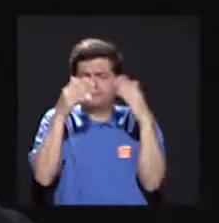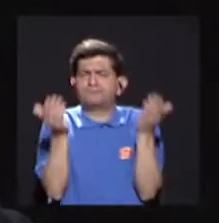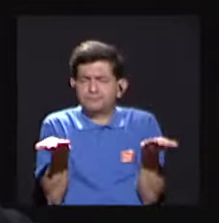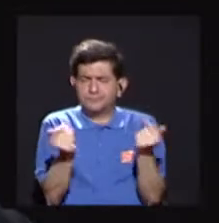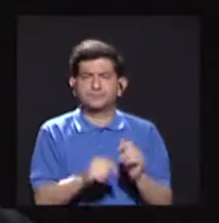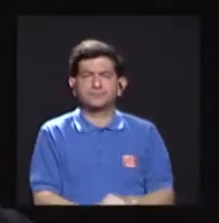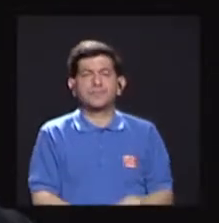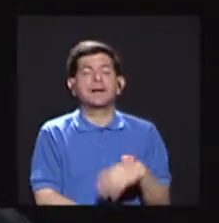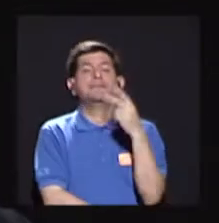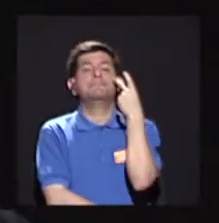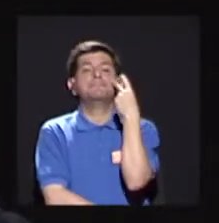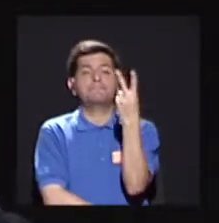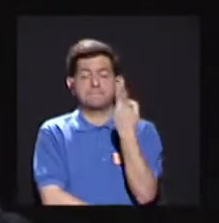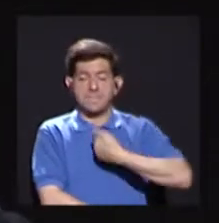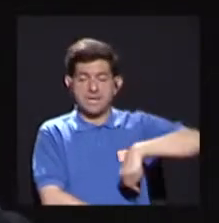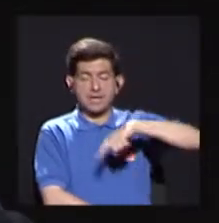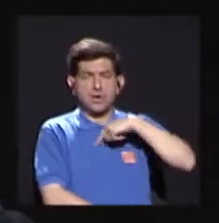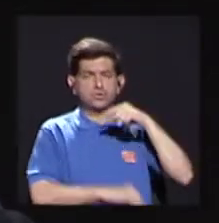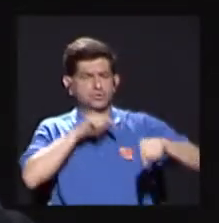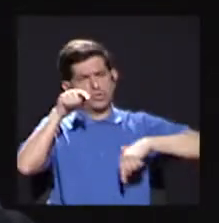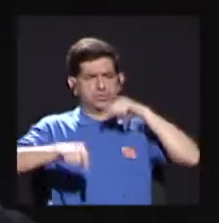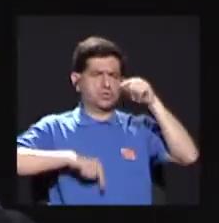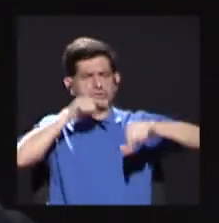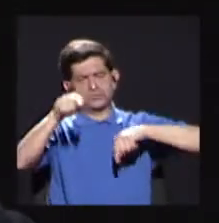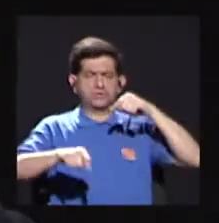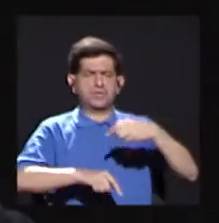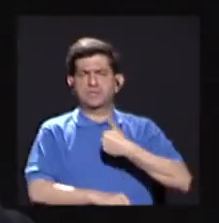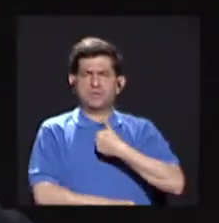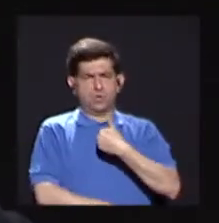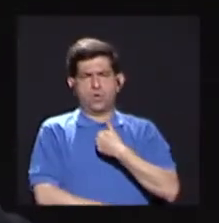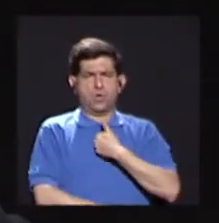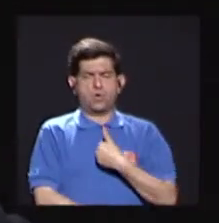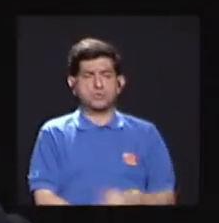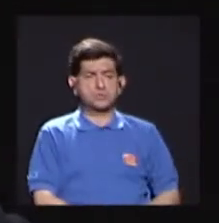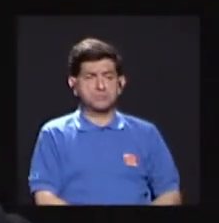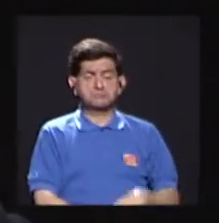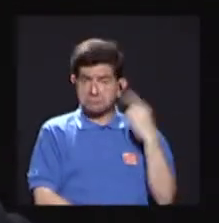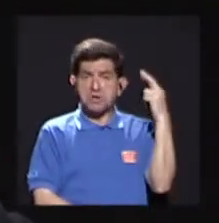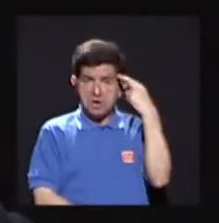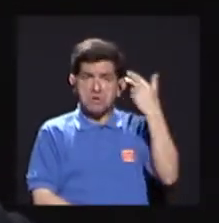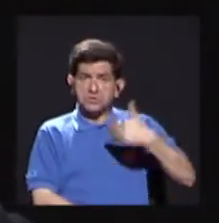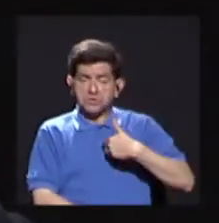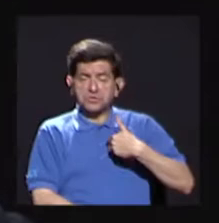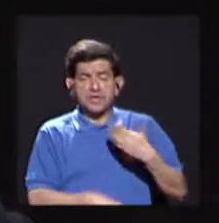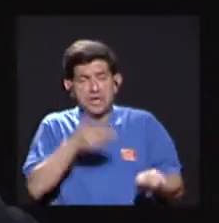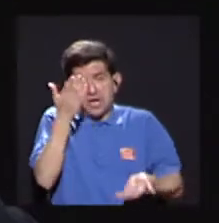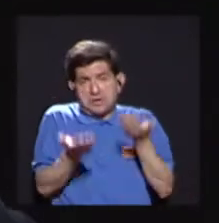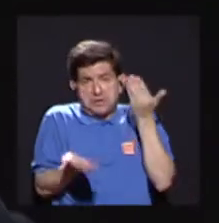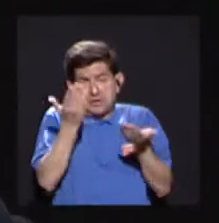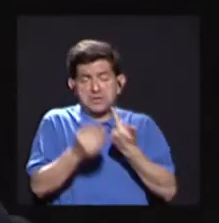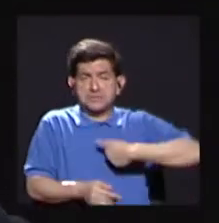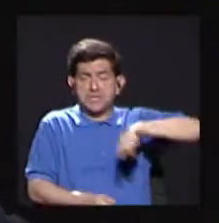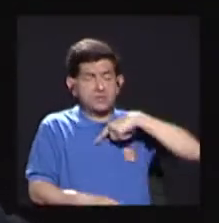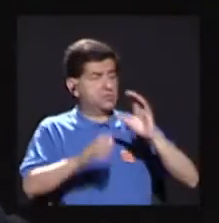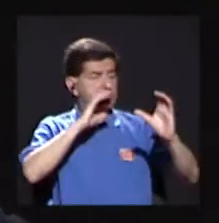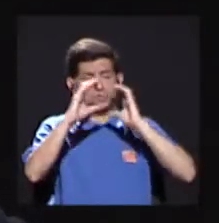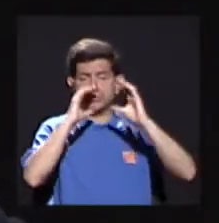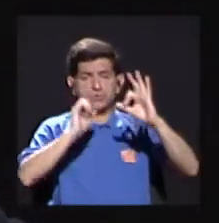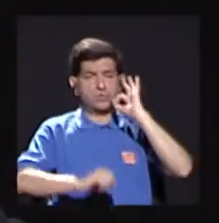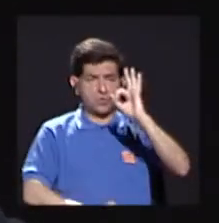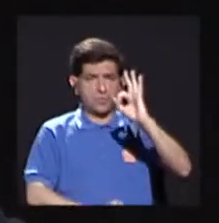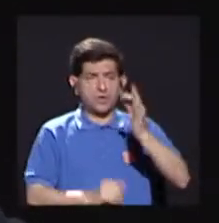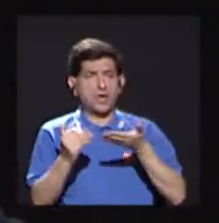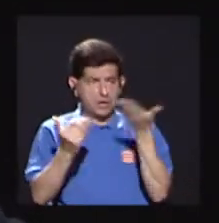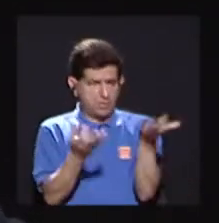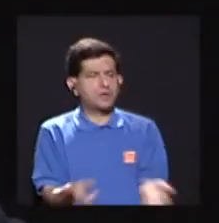bueno mire si vamos a ser autocríticos no veo por qué no serlo probablemente porque no hemos comunicado bien por qué